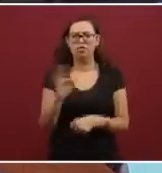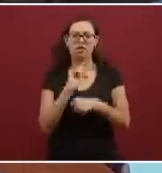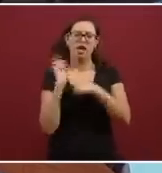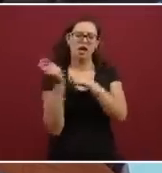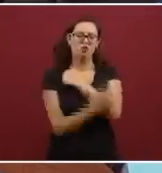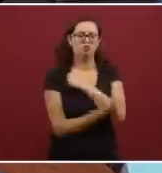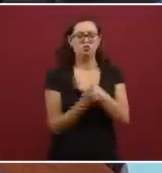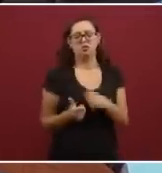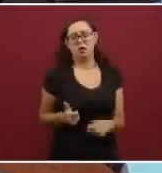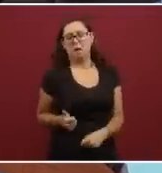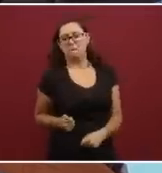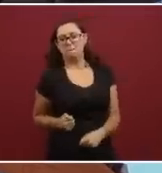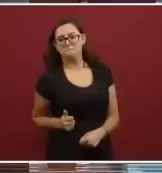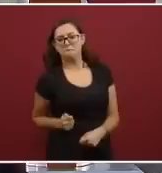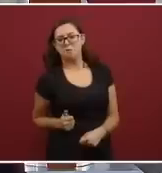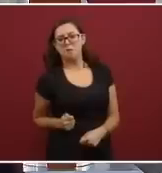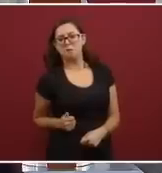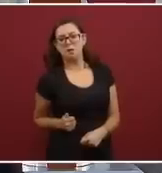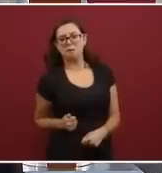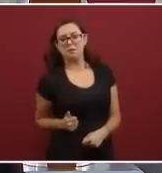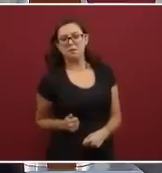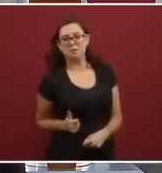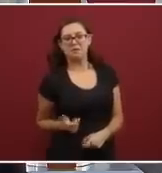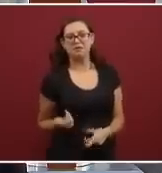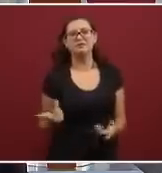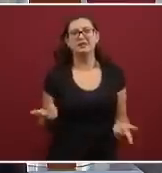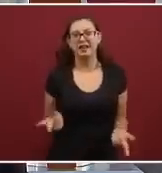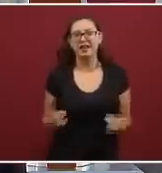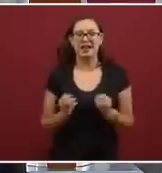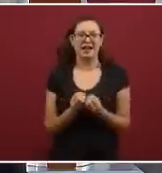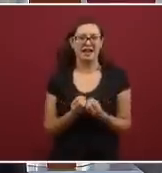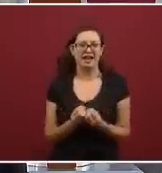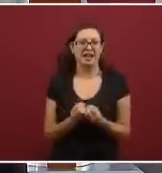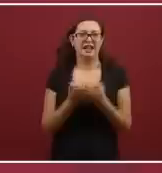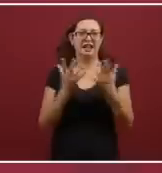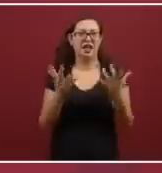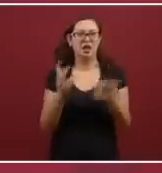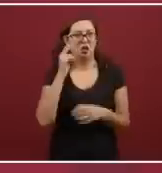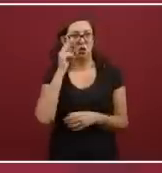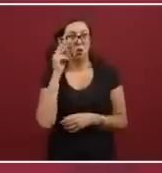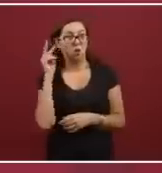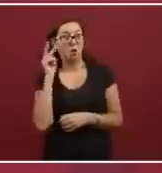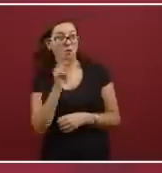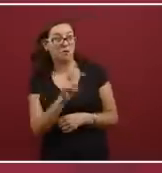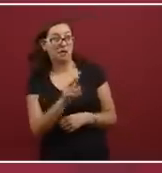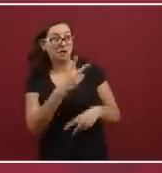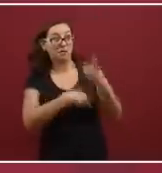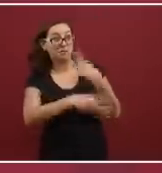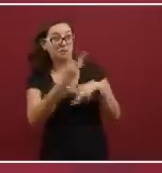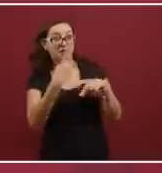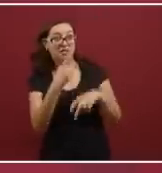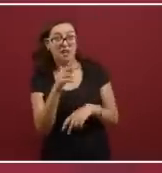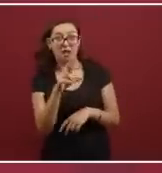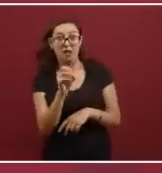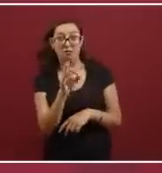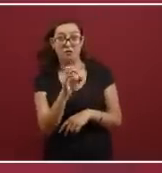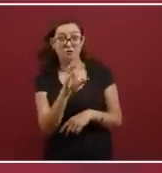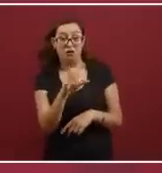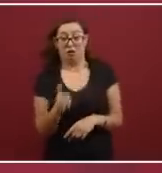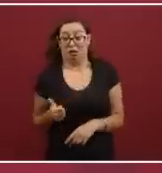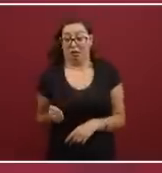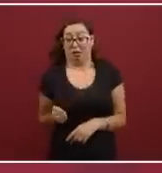ven llegar en sus cámaras, pues automáticamente lo ponen en litro por litro, perfecto, cero